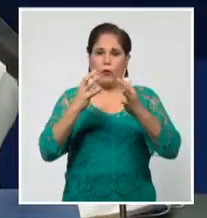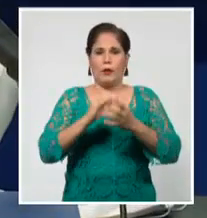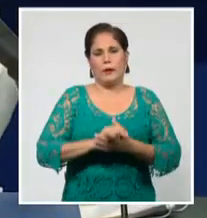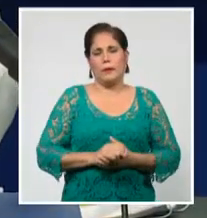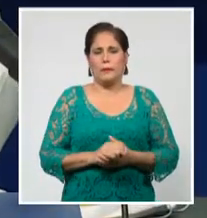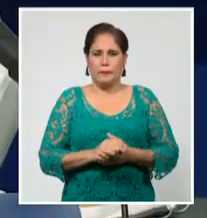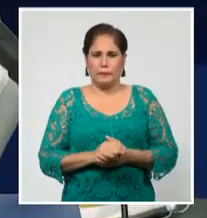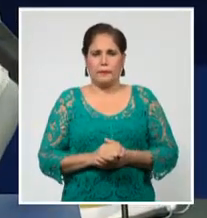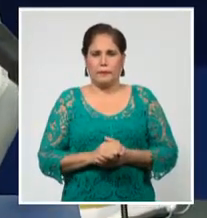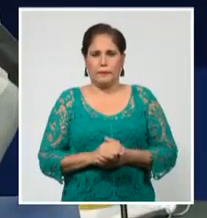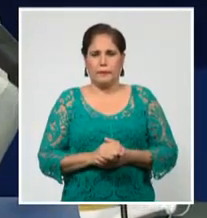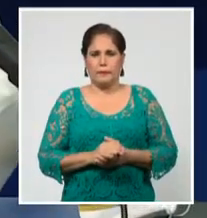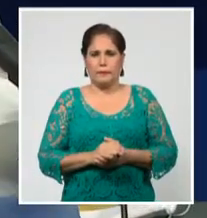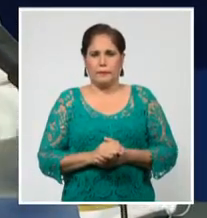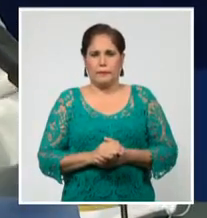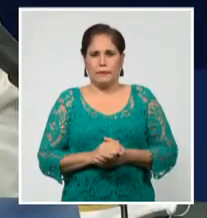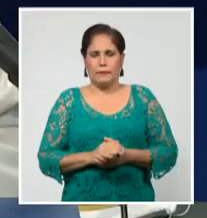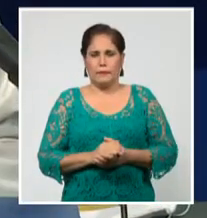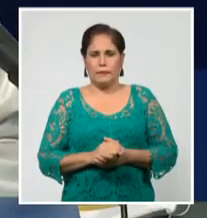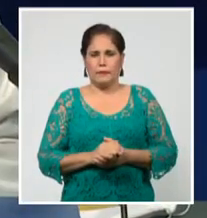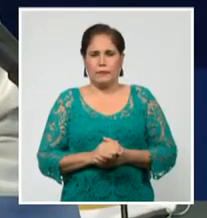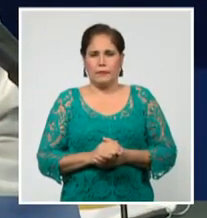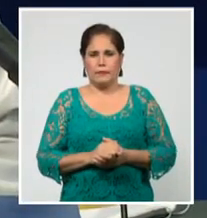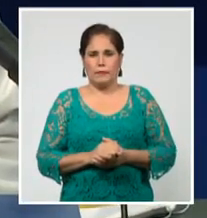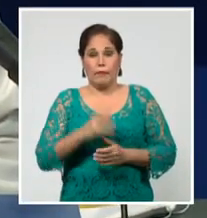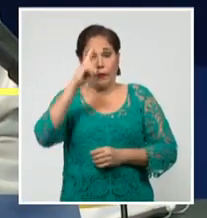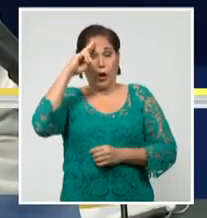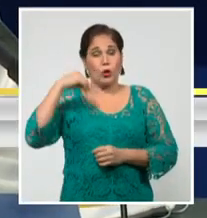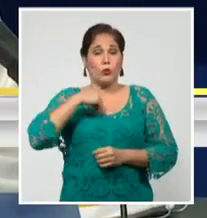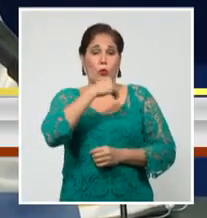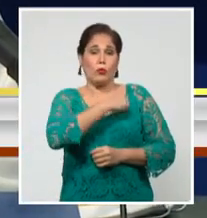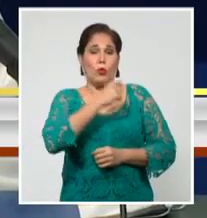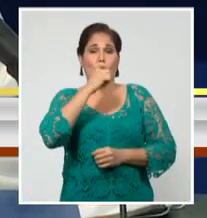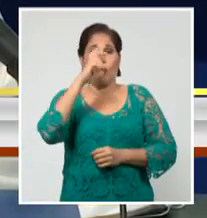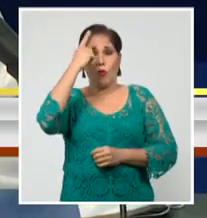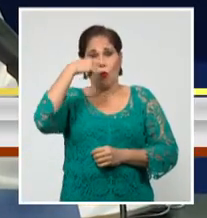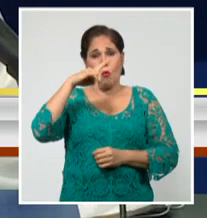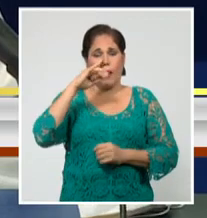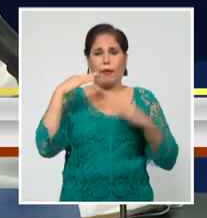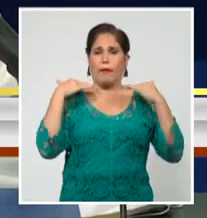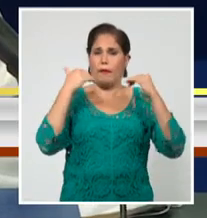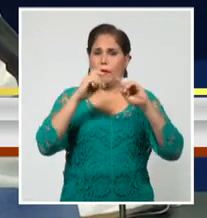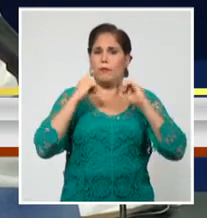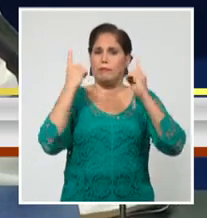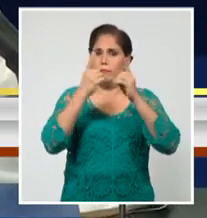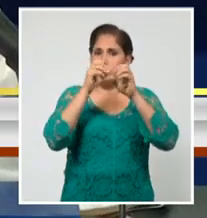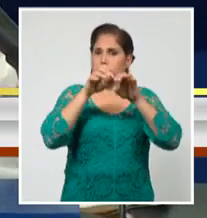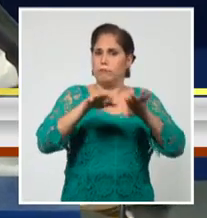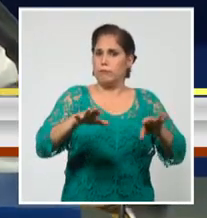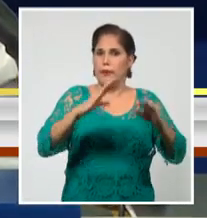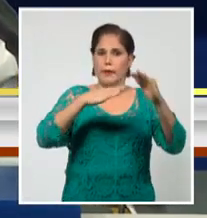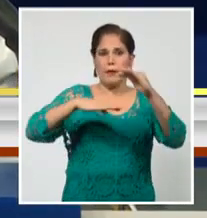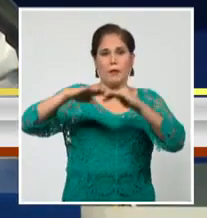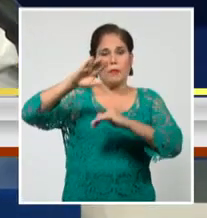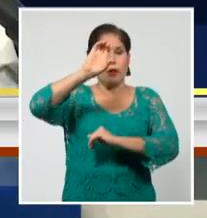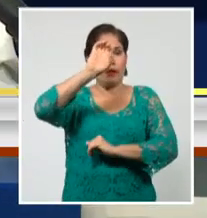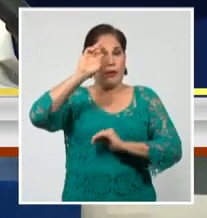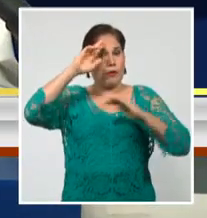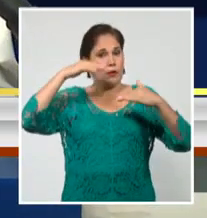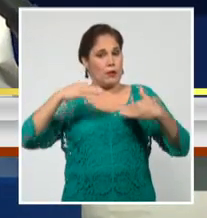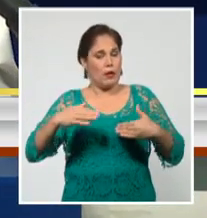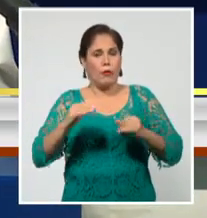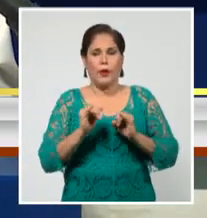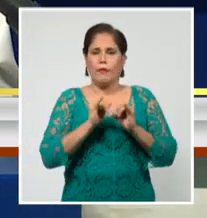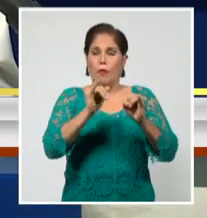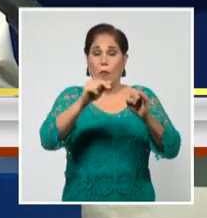y el doctor francisco durán garcía director de epidemiología del ministerio de salud pública informó